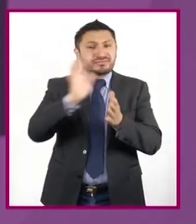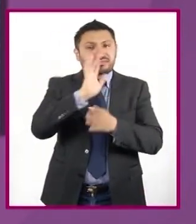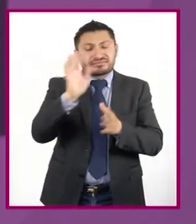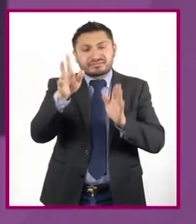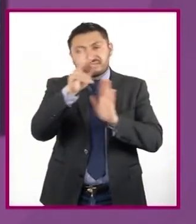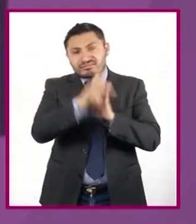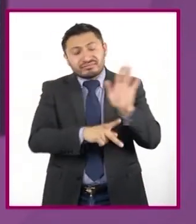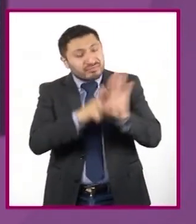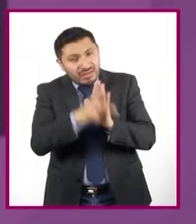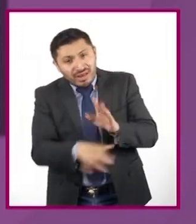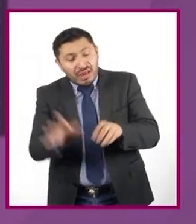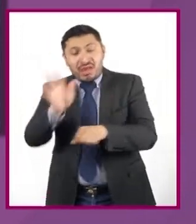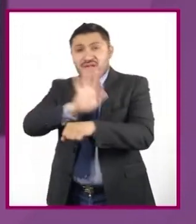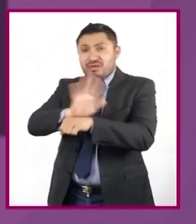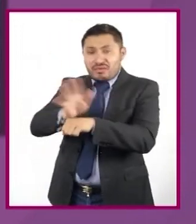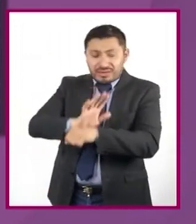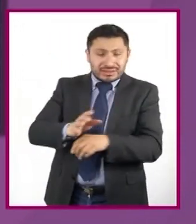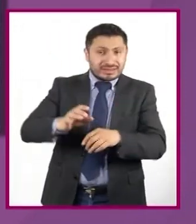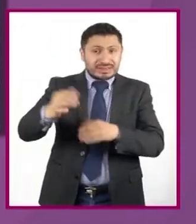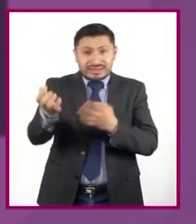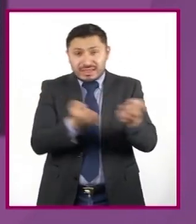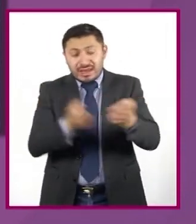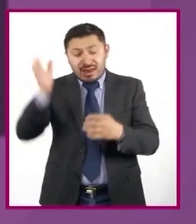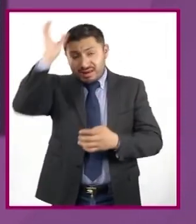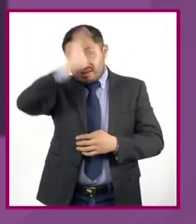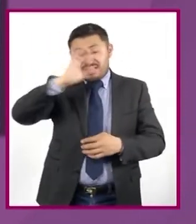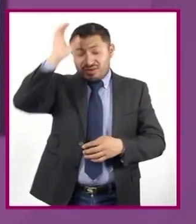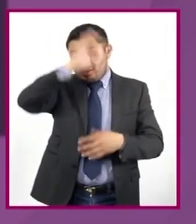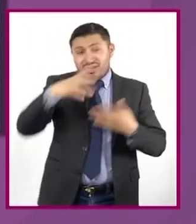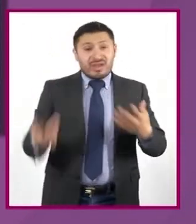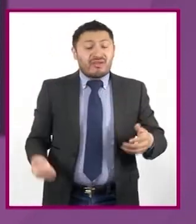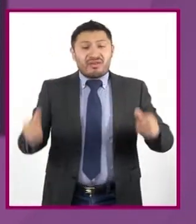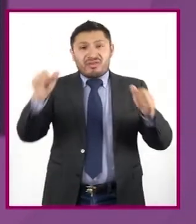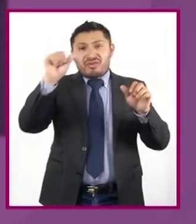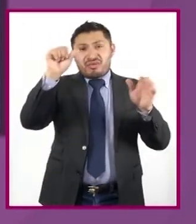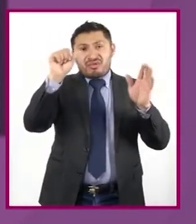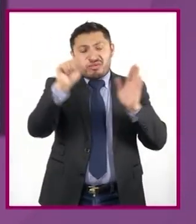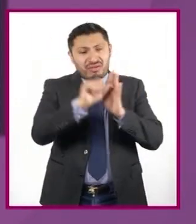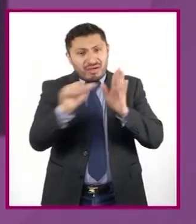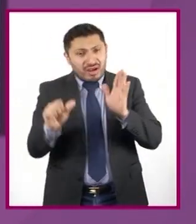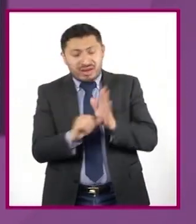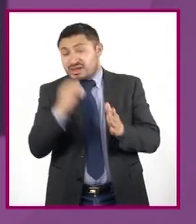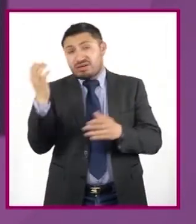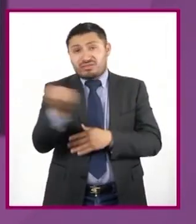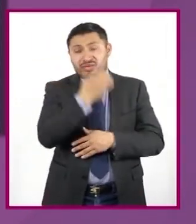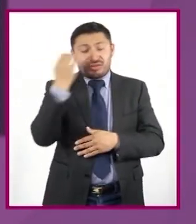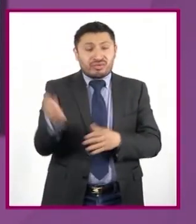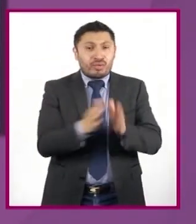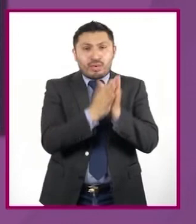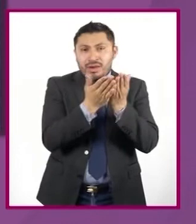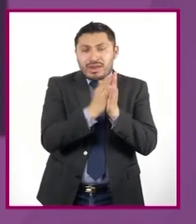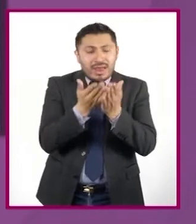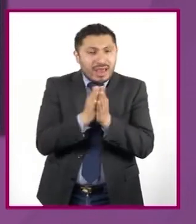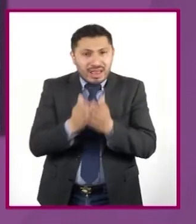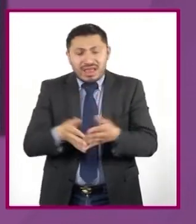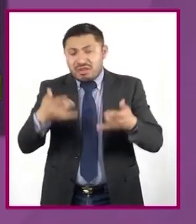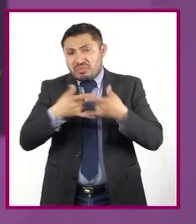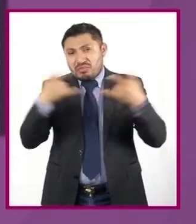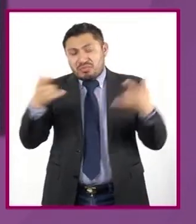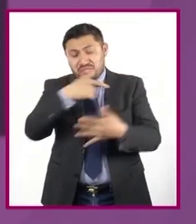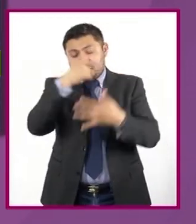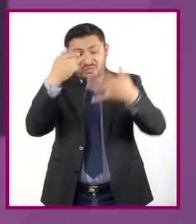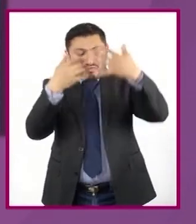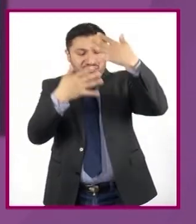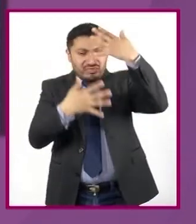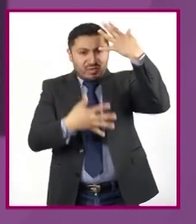cinematográficas, ensayos científicos, artículos académicos, libros de texto e historietas,